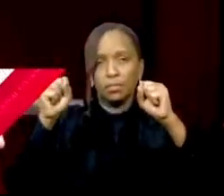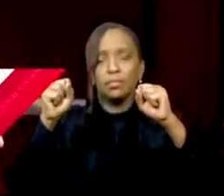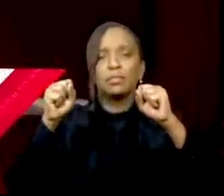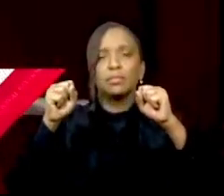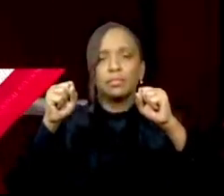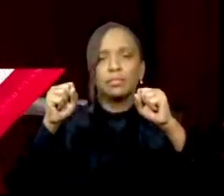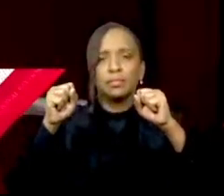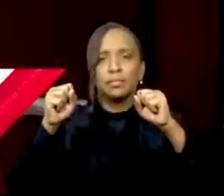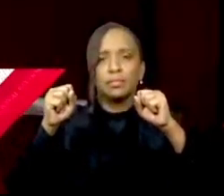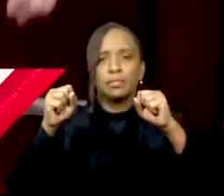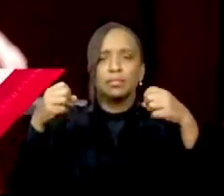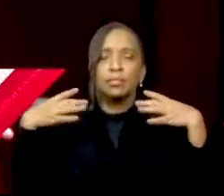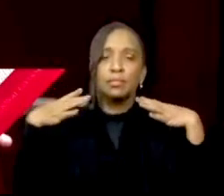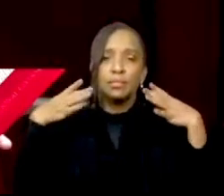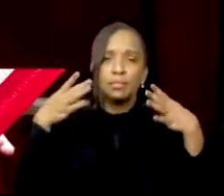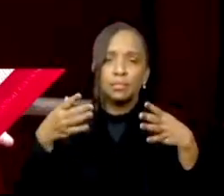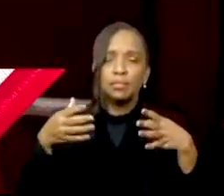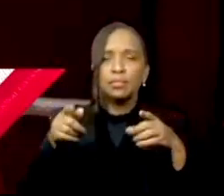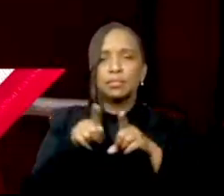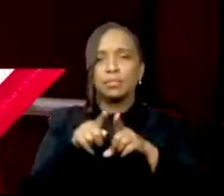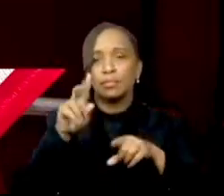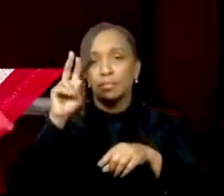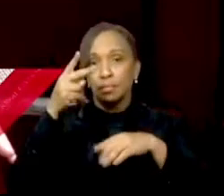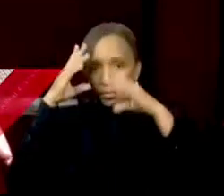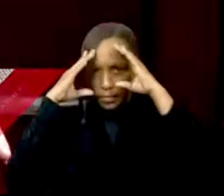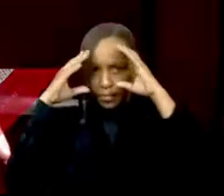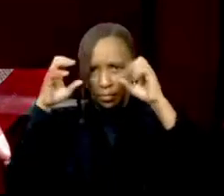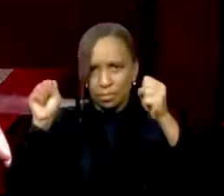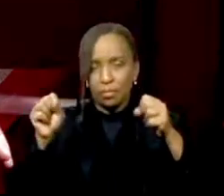miembros y miembras de la mesa